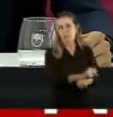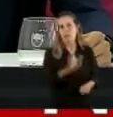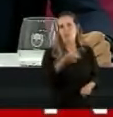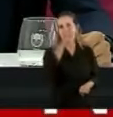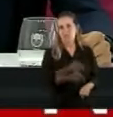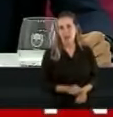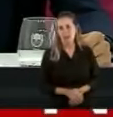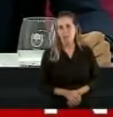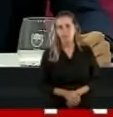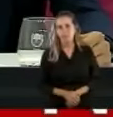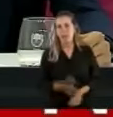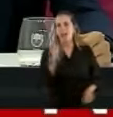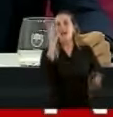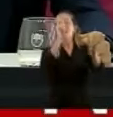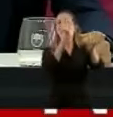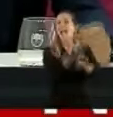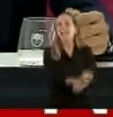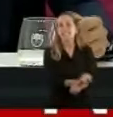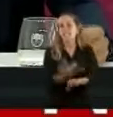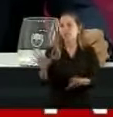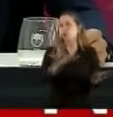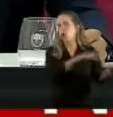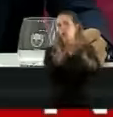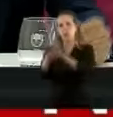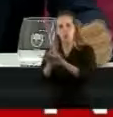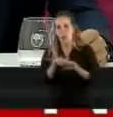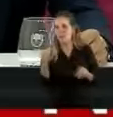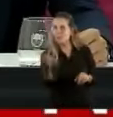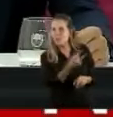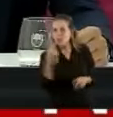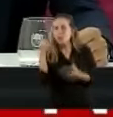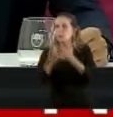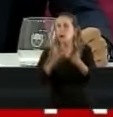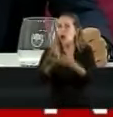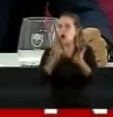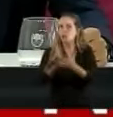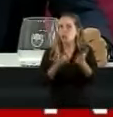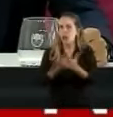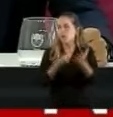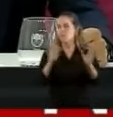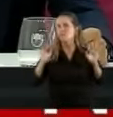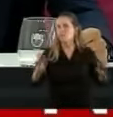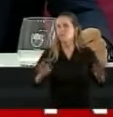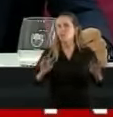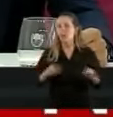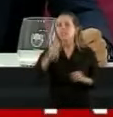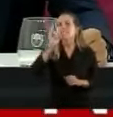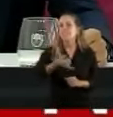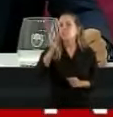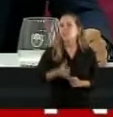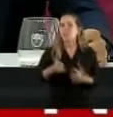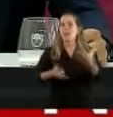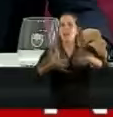Federal. No vamos a escatimar ningún recurso para dar con